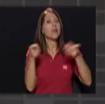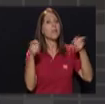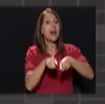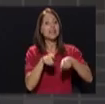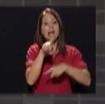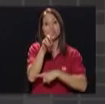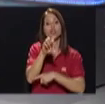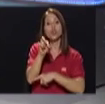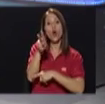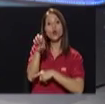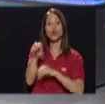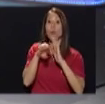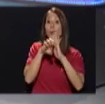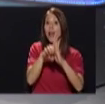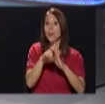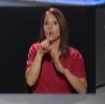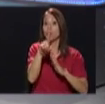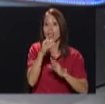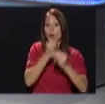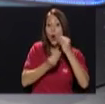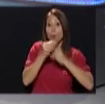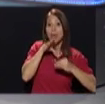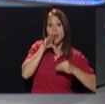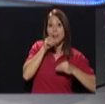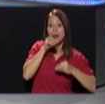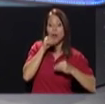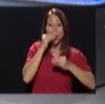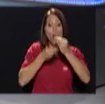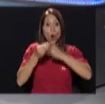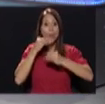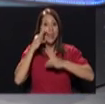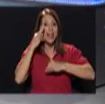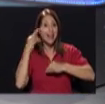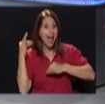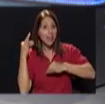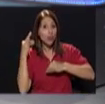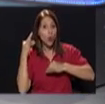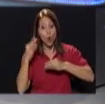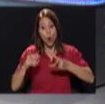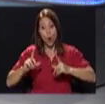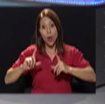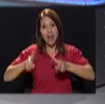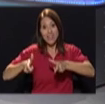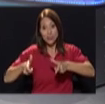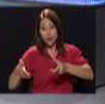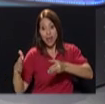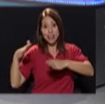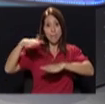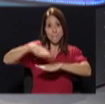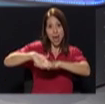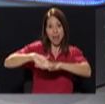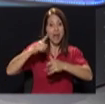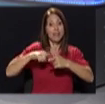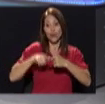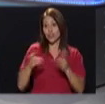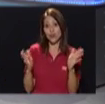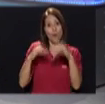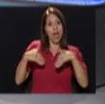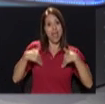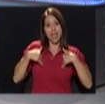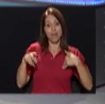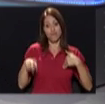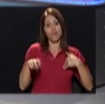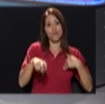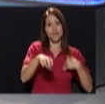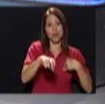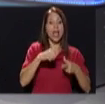usted guarda la comida del perro y del gato dentro de la casa, el zorro ya no llega. Y si tapa la basura. Entonces es una cuestión de manejo que los humanos